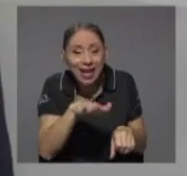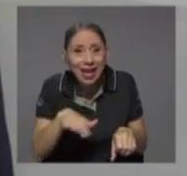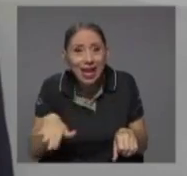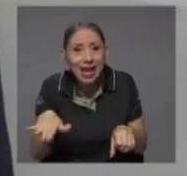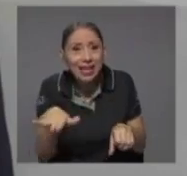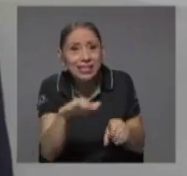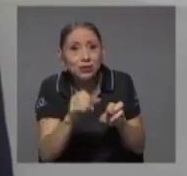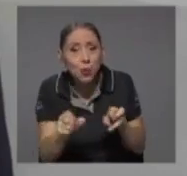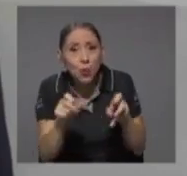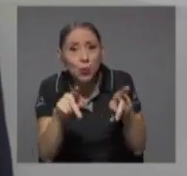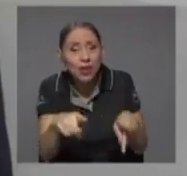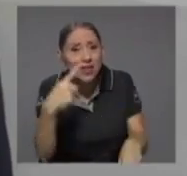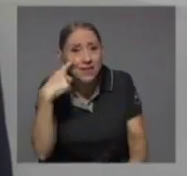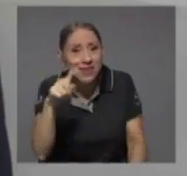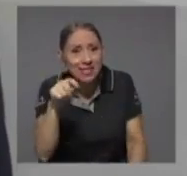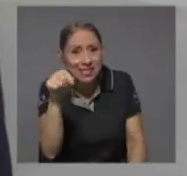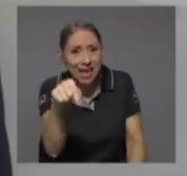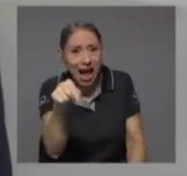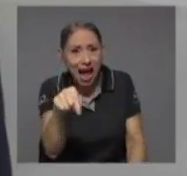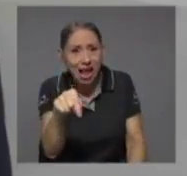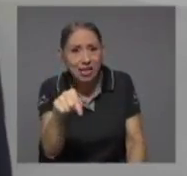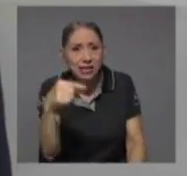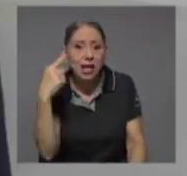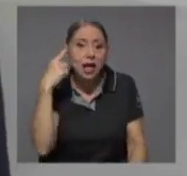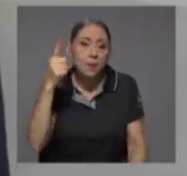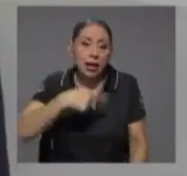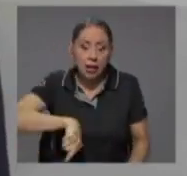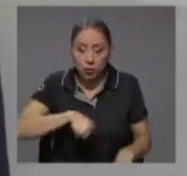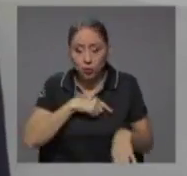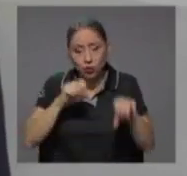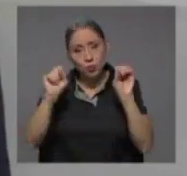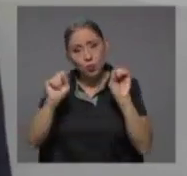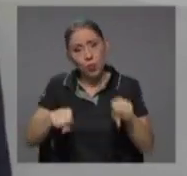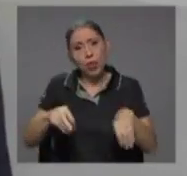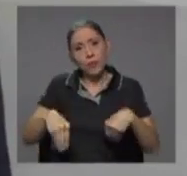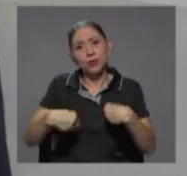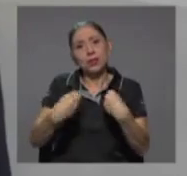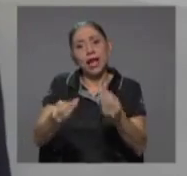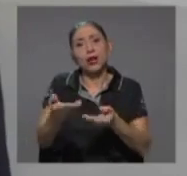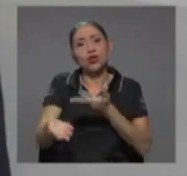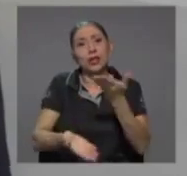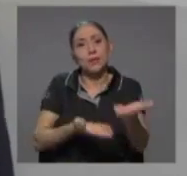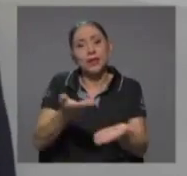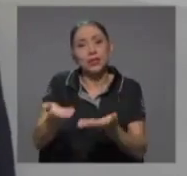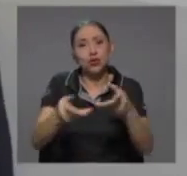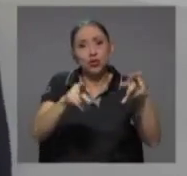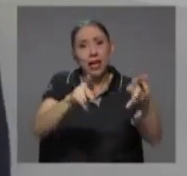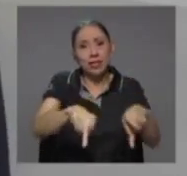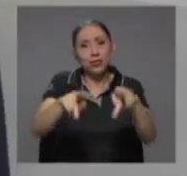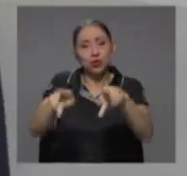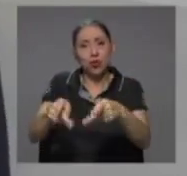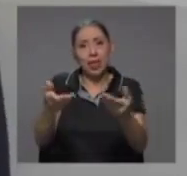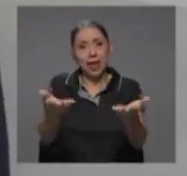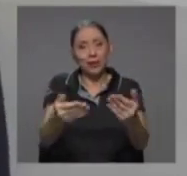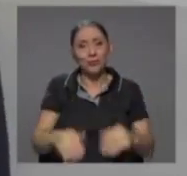permitan brindar los servicios al ciudadano. Tal vez comentarles que también